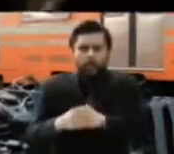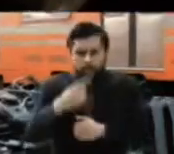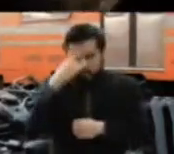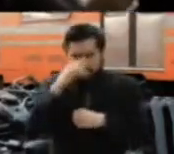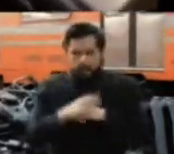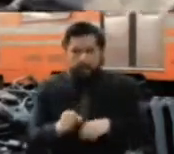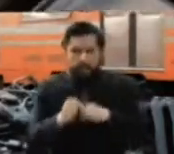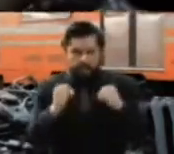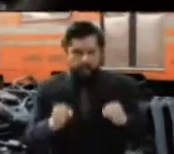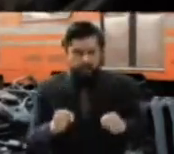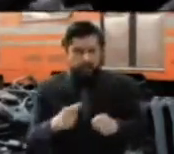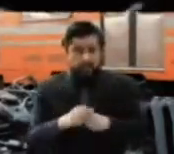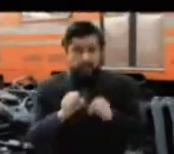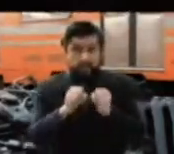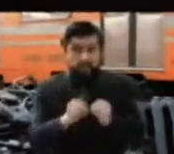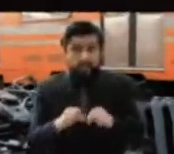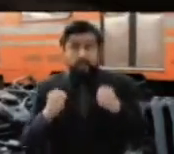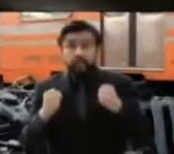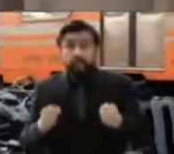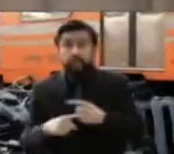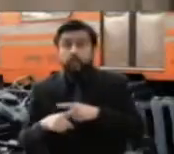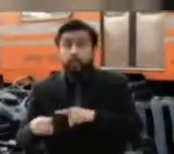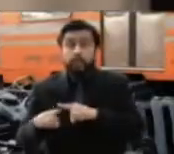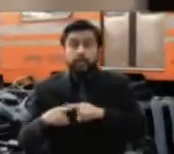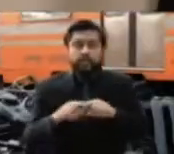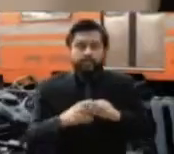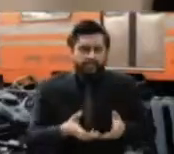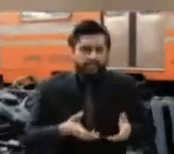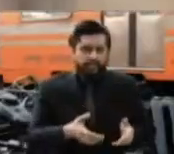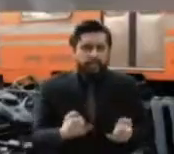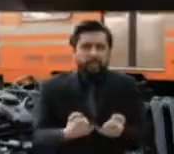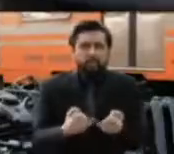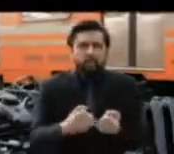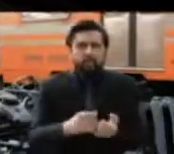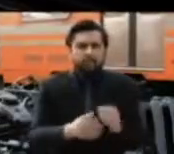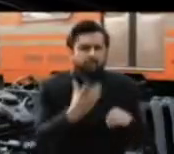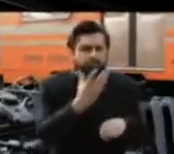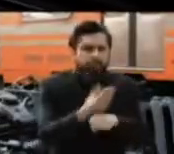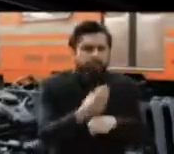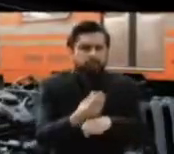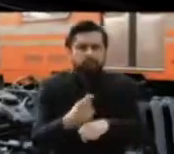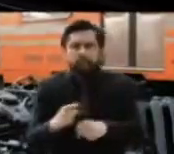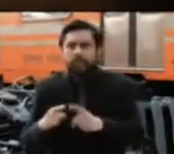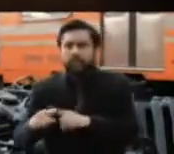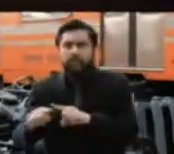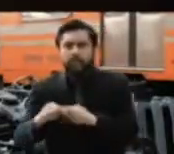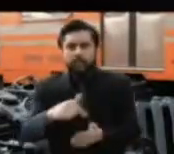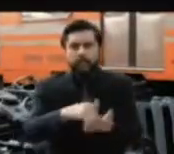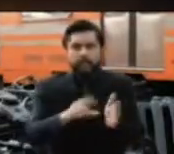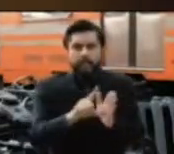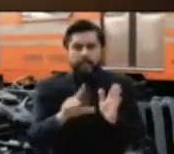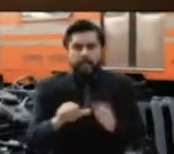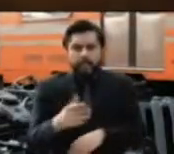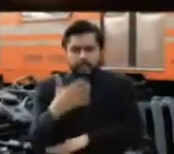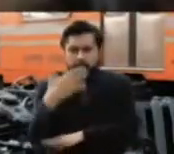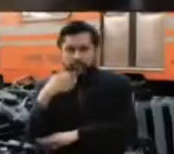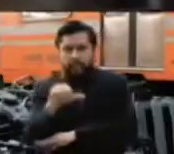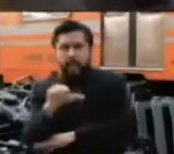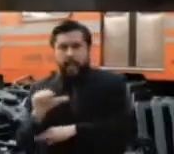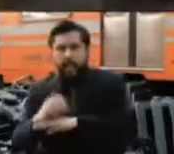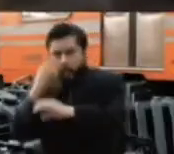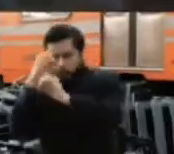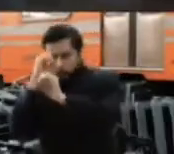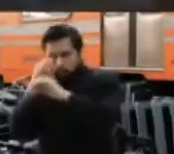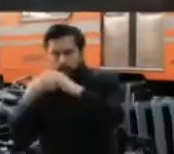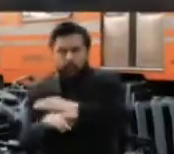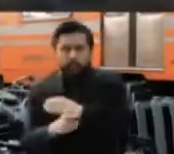sistema. Renovaremos las vías y rehabilitaremos las instalaciones fijas desde Pantitlán hasta Observatorio y, hacia el final de